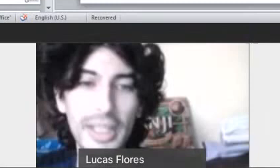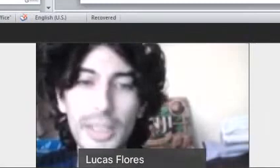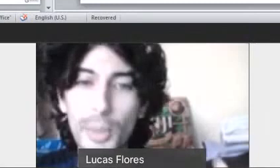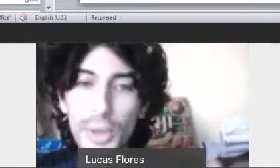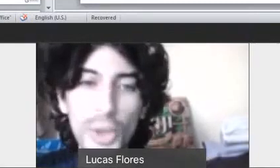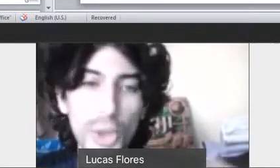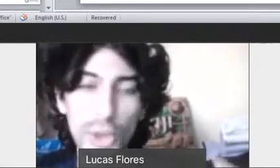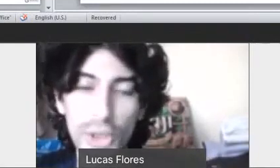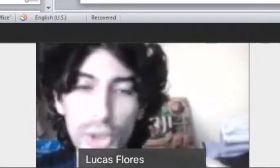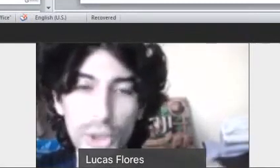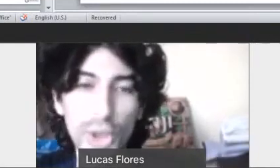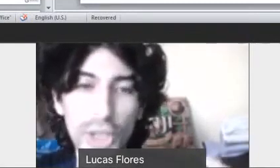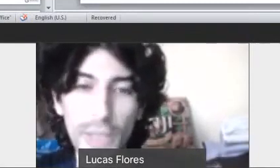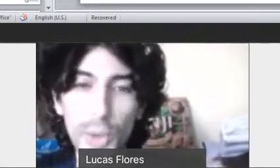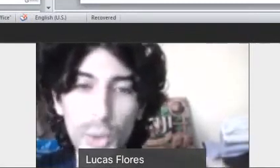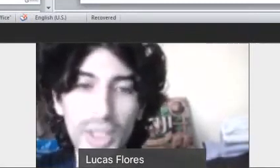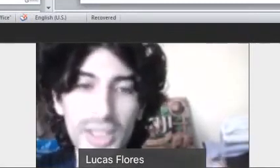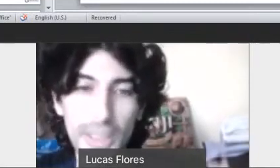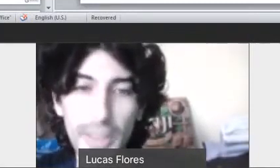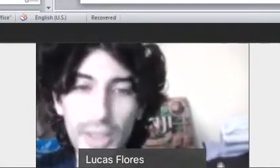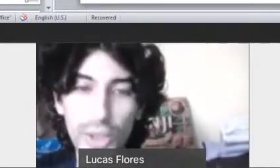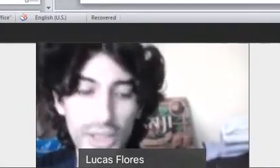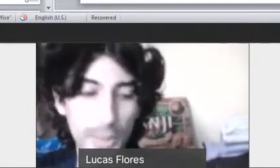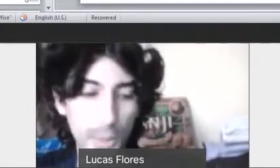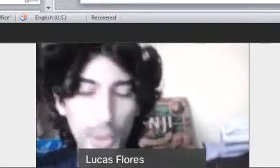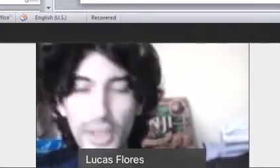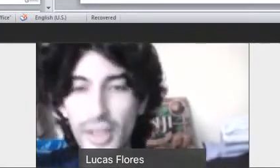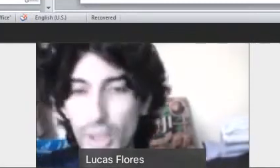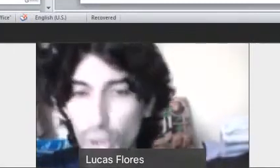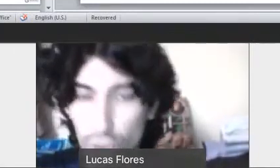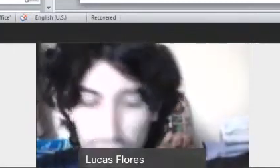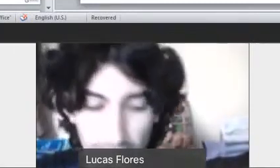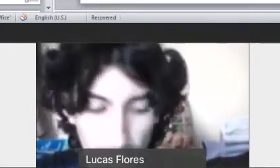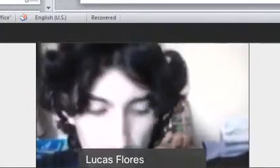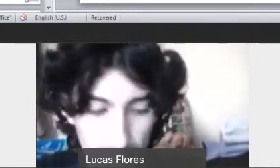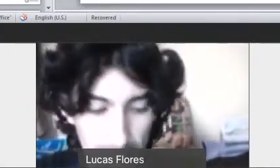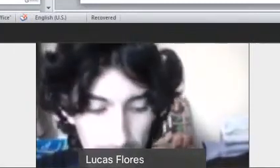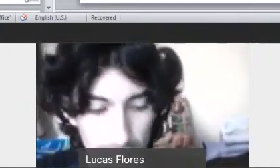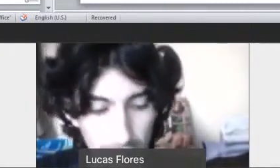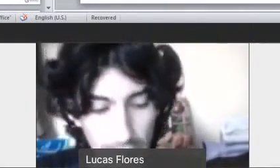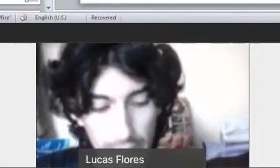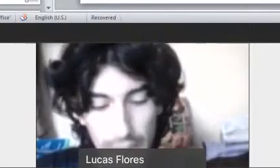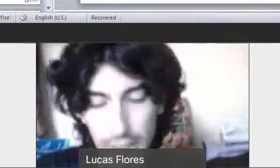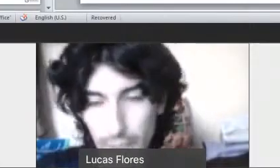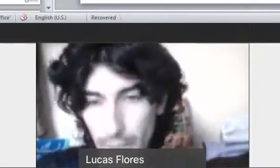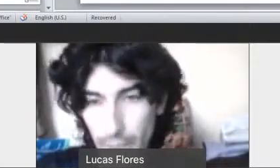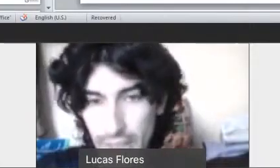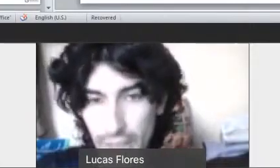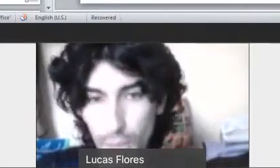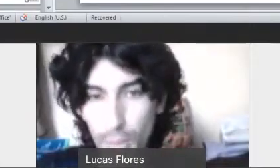nada que ver en este momento con lo que nosotros queremos que ustedes sepan y lo que se propone desde los contenidos, ¿sí?